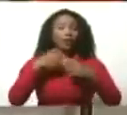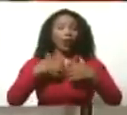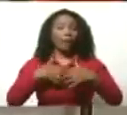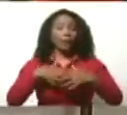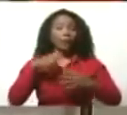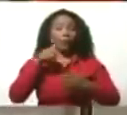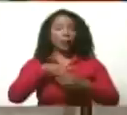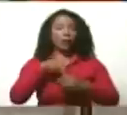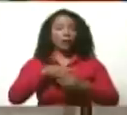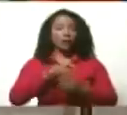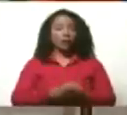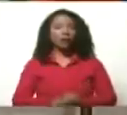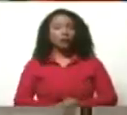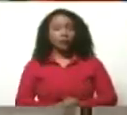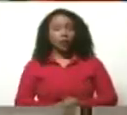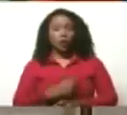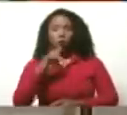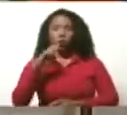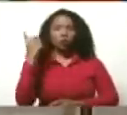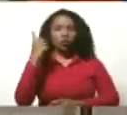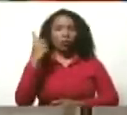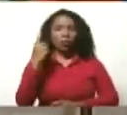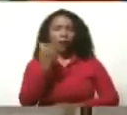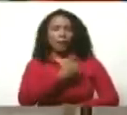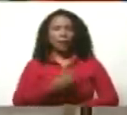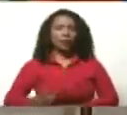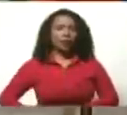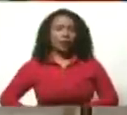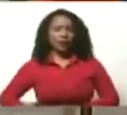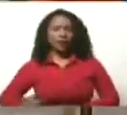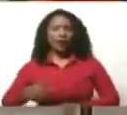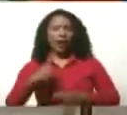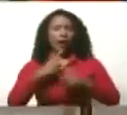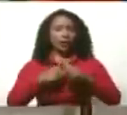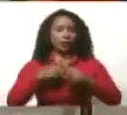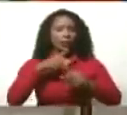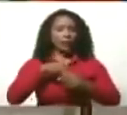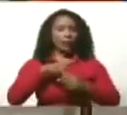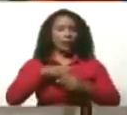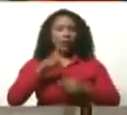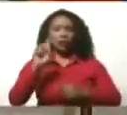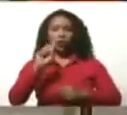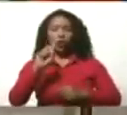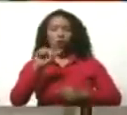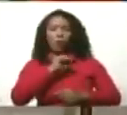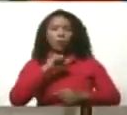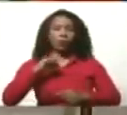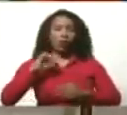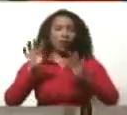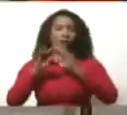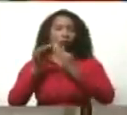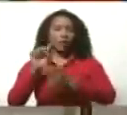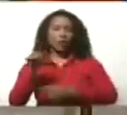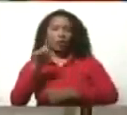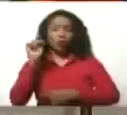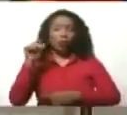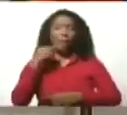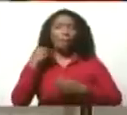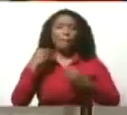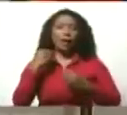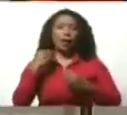solamente, repito, de Ramírez, sino de todo su entorno, no solo en lo personal y familiar, sino él también dice